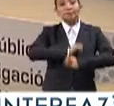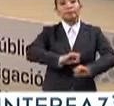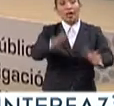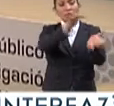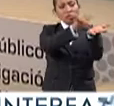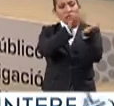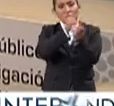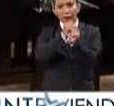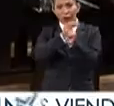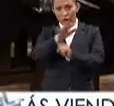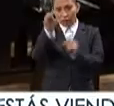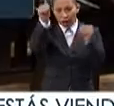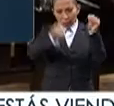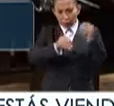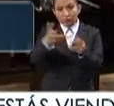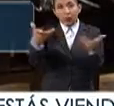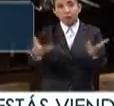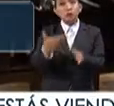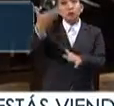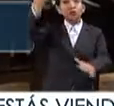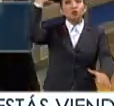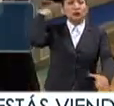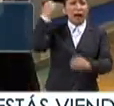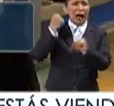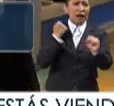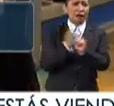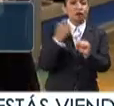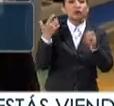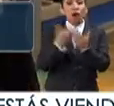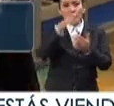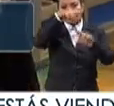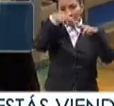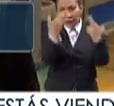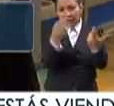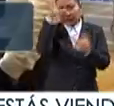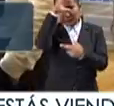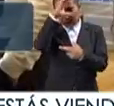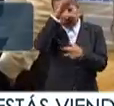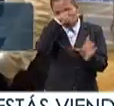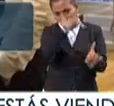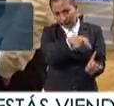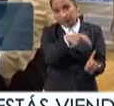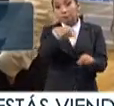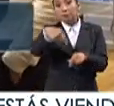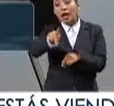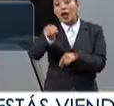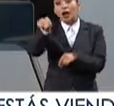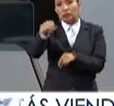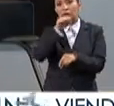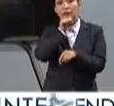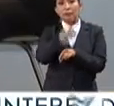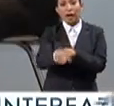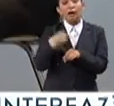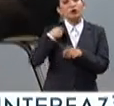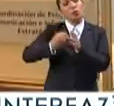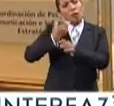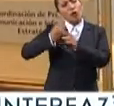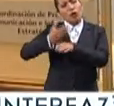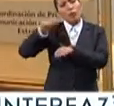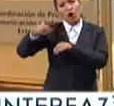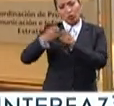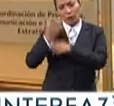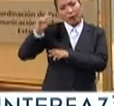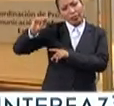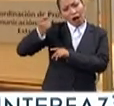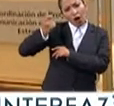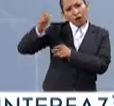recopilación de información se ha realizado desde hace décadas a través de revistas científicas sin embargo eso también se ha ido actualizando con